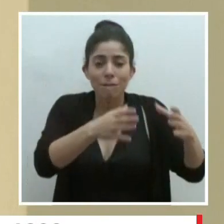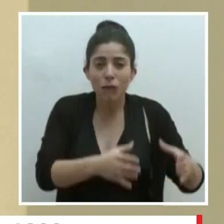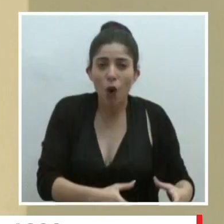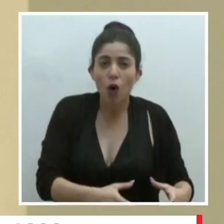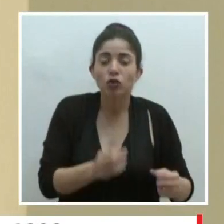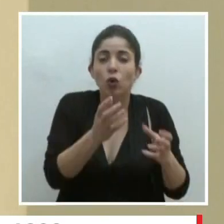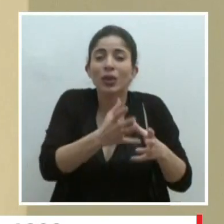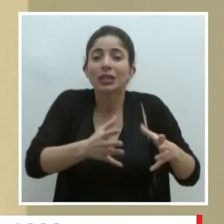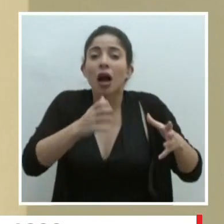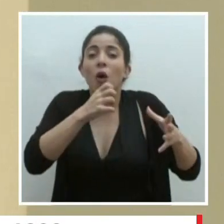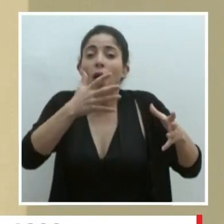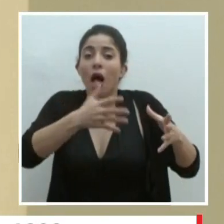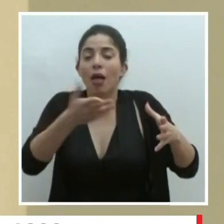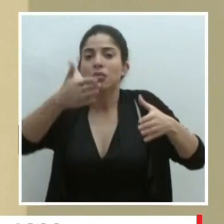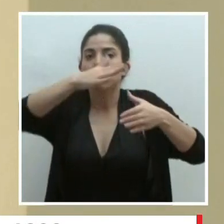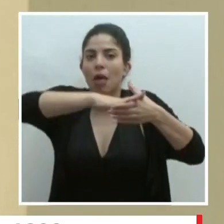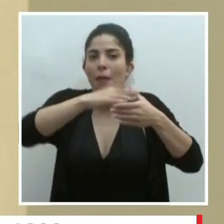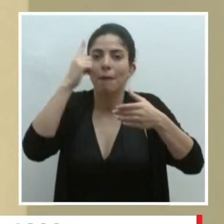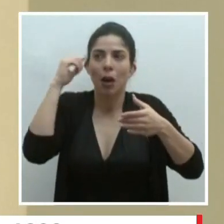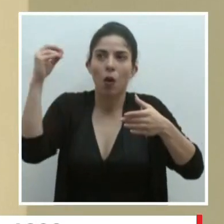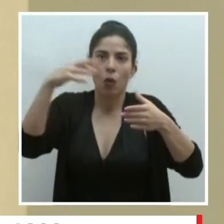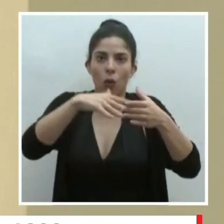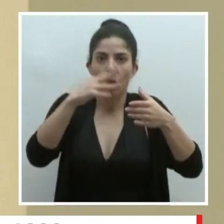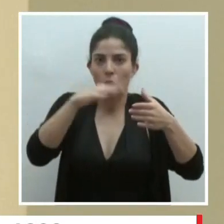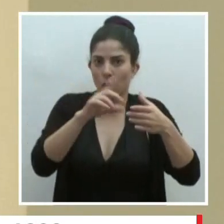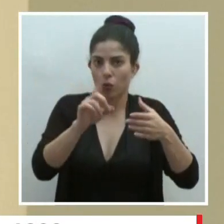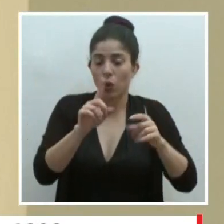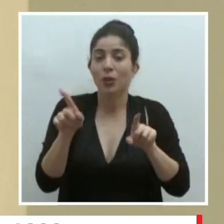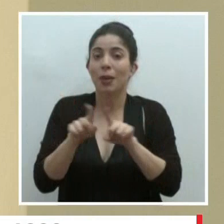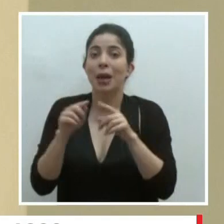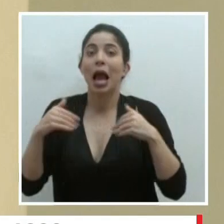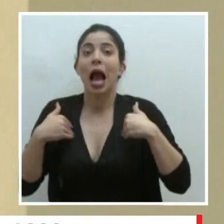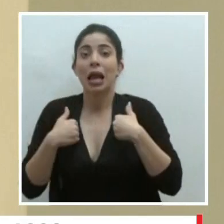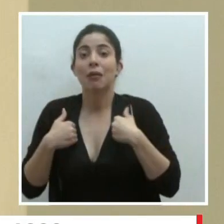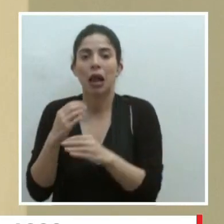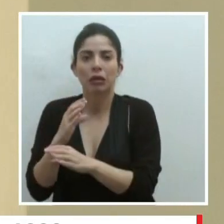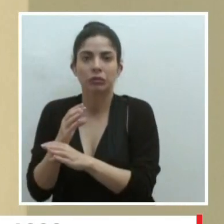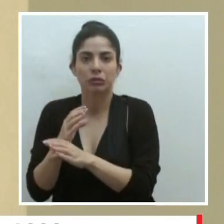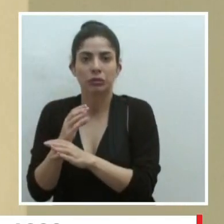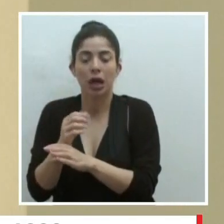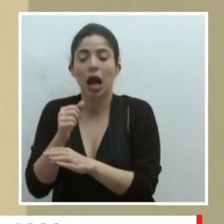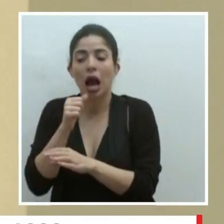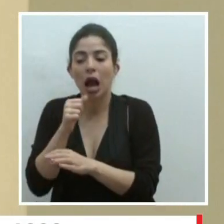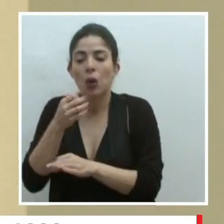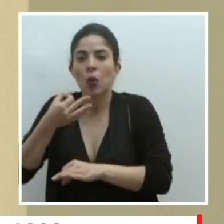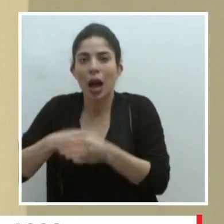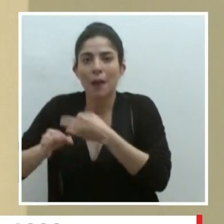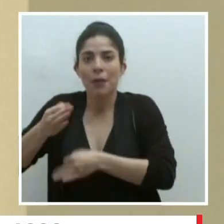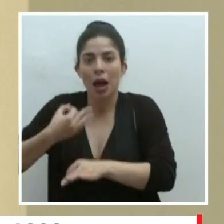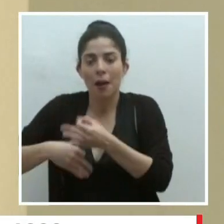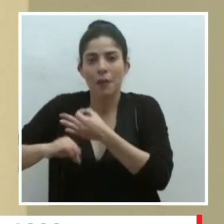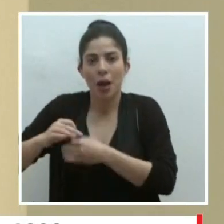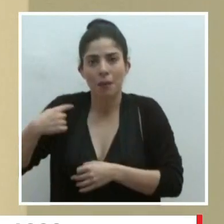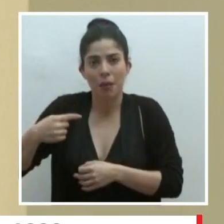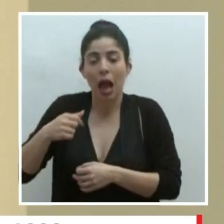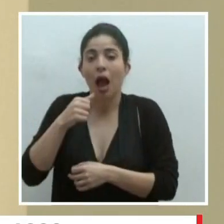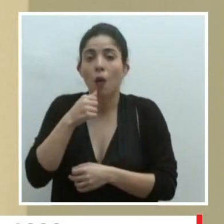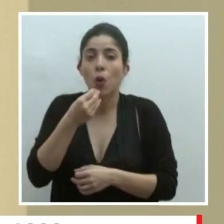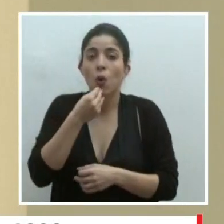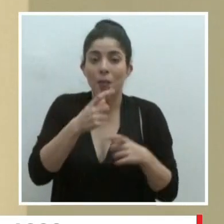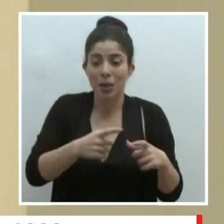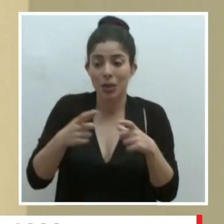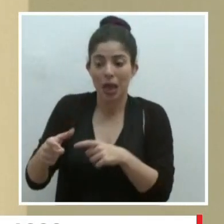estanques, y también recordarles guardar a los animales y cambiarles el agua y la comida como parte de las medidas,